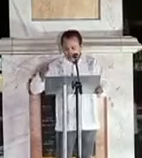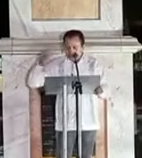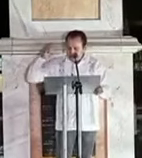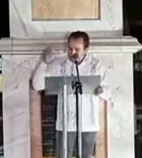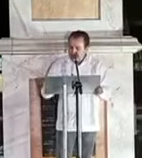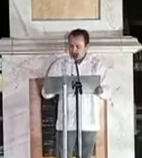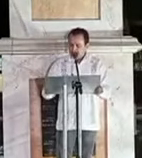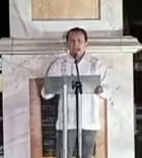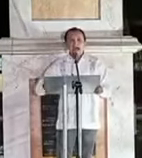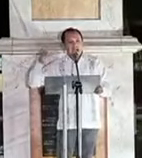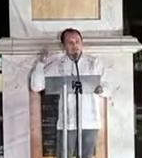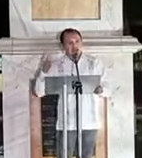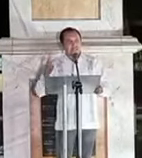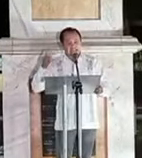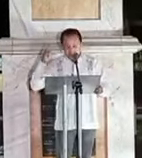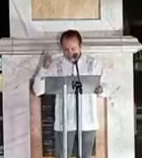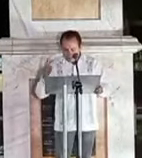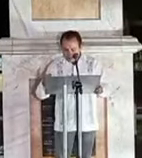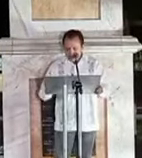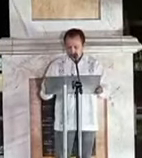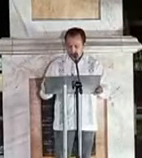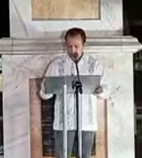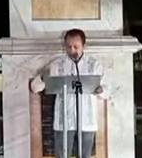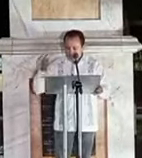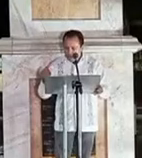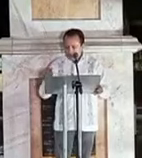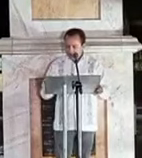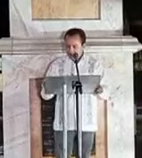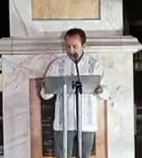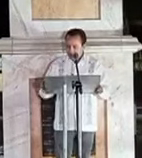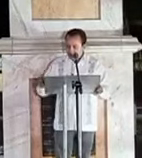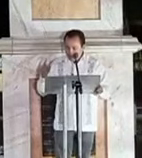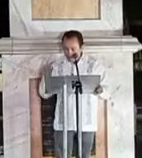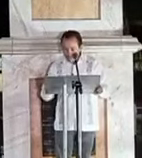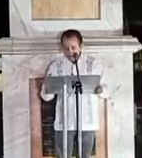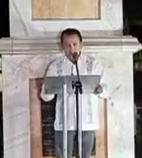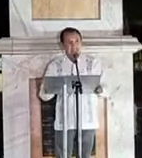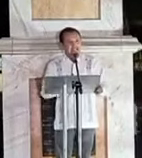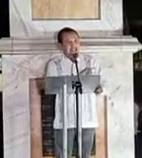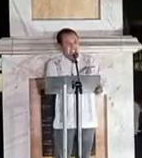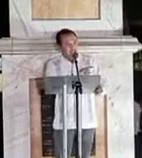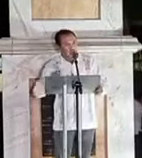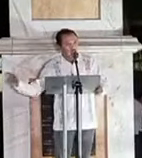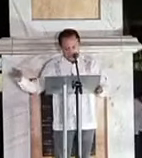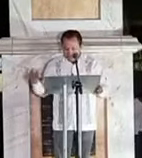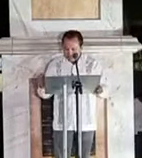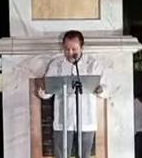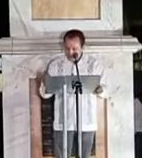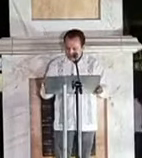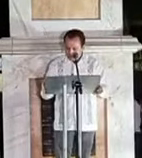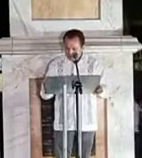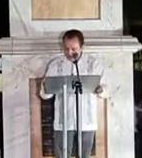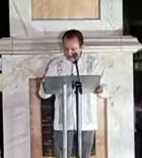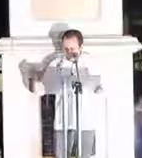la continuidad a la cuarta transformación del país. Lo haremos desde todos los